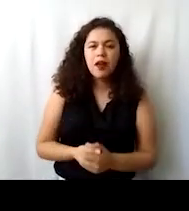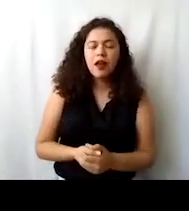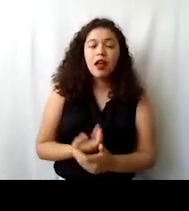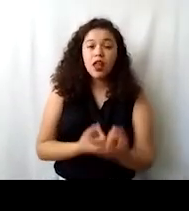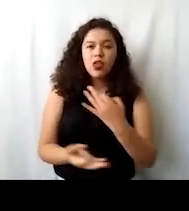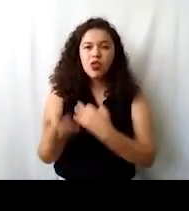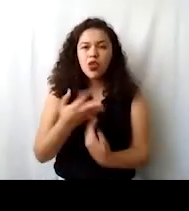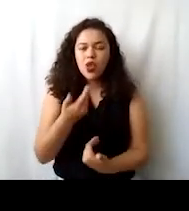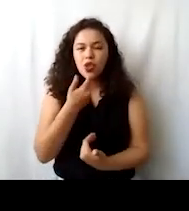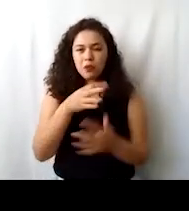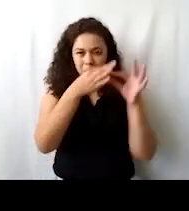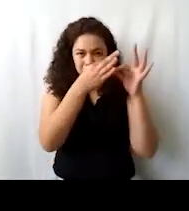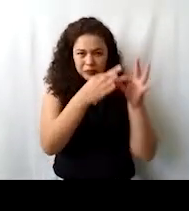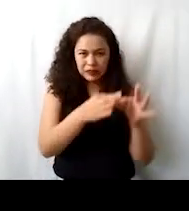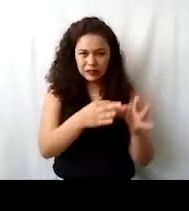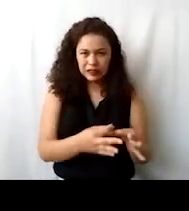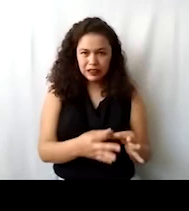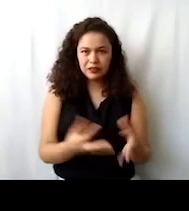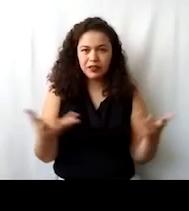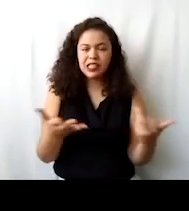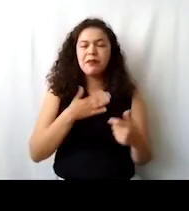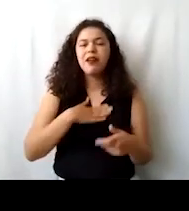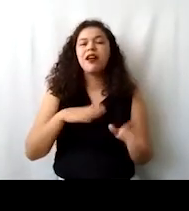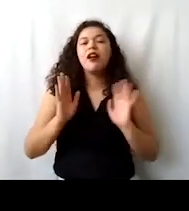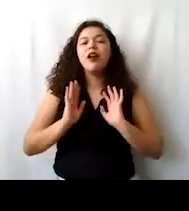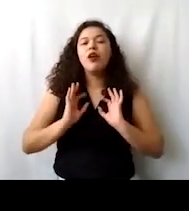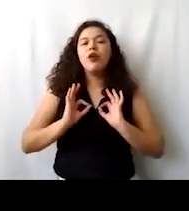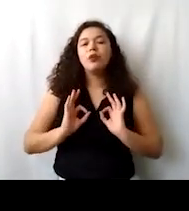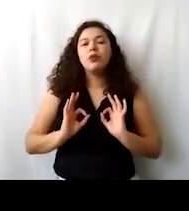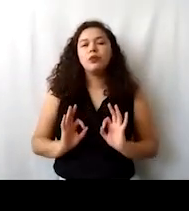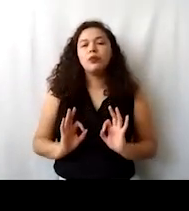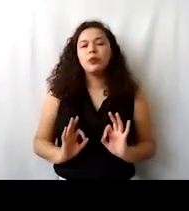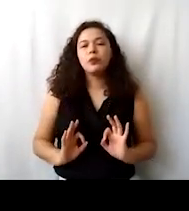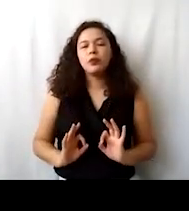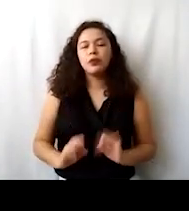gestión, pues podemos estar más tranquilos, ¿no?